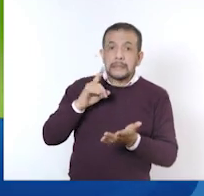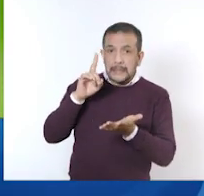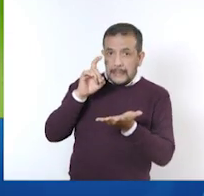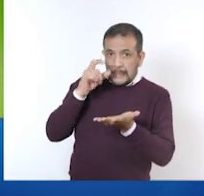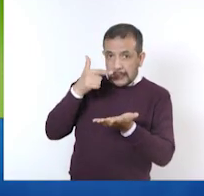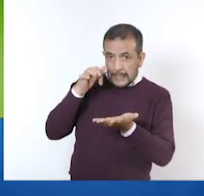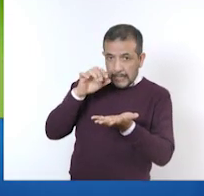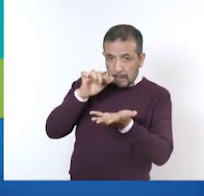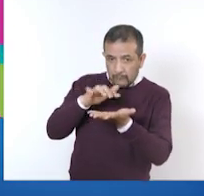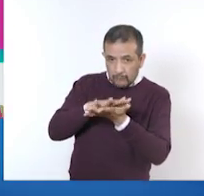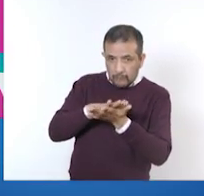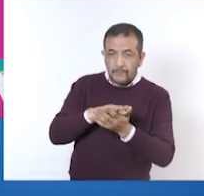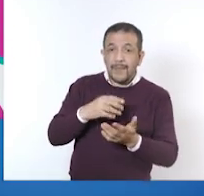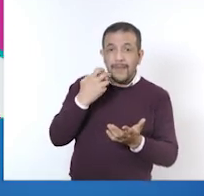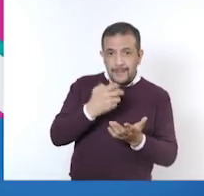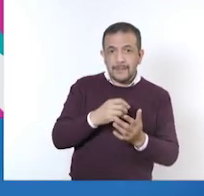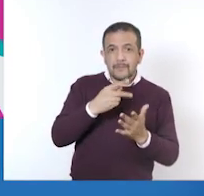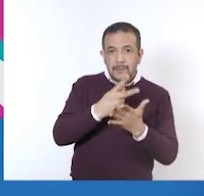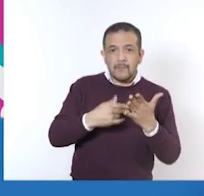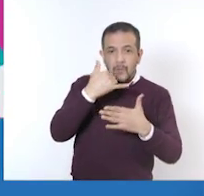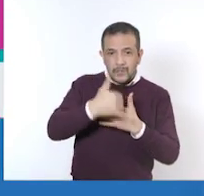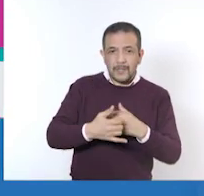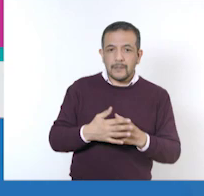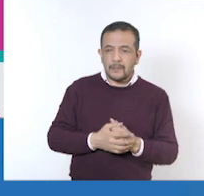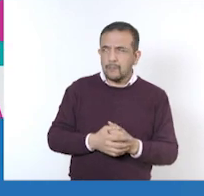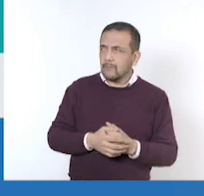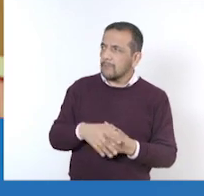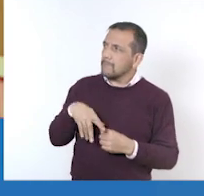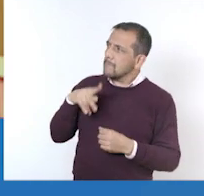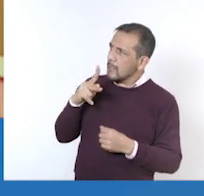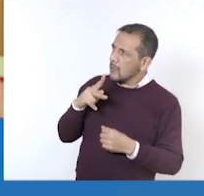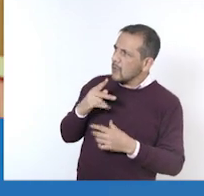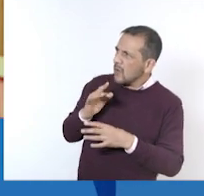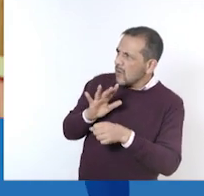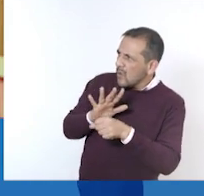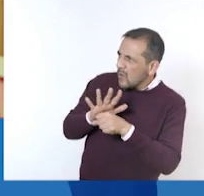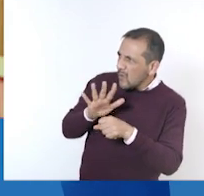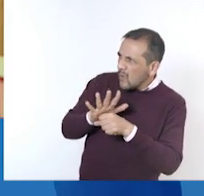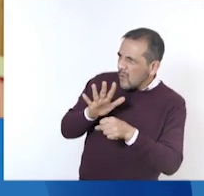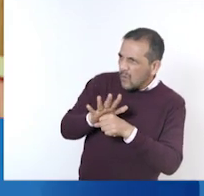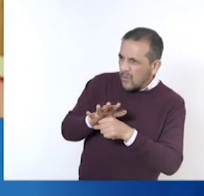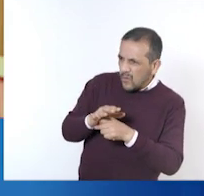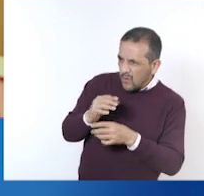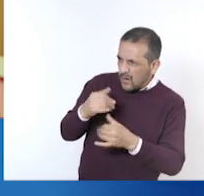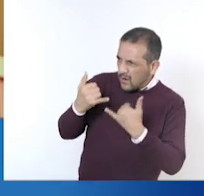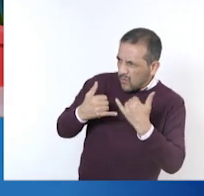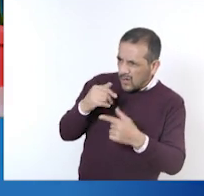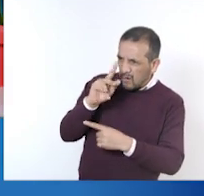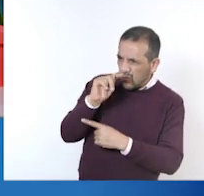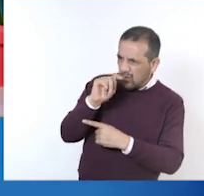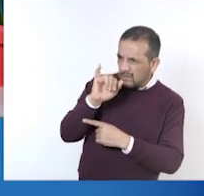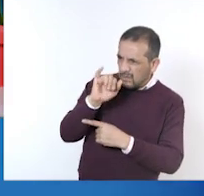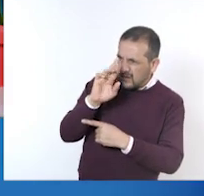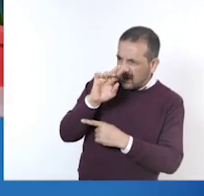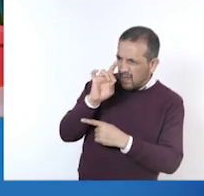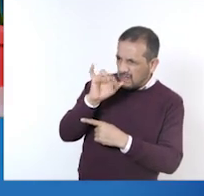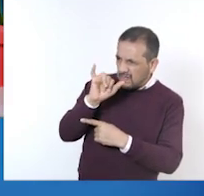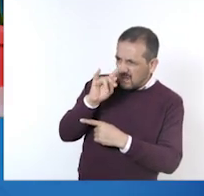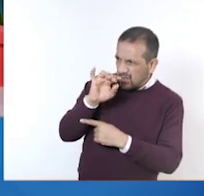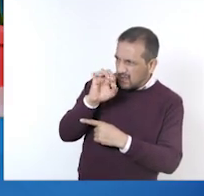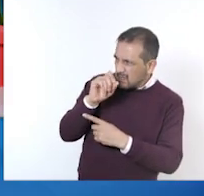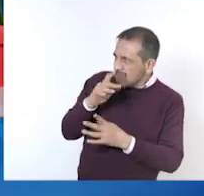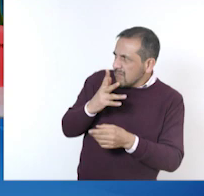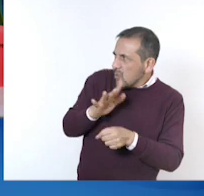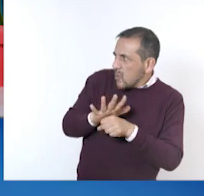fue mi proyecto. Muchas gracias. ¿Cuál es el juego de las tiraditas? No lo sé.